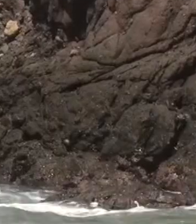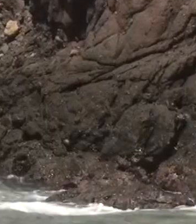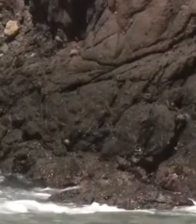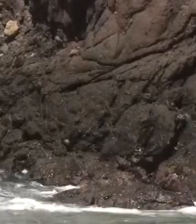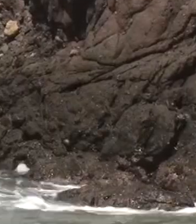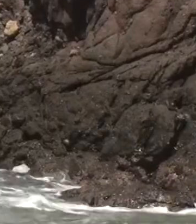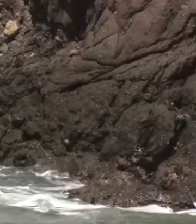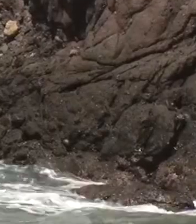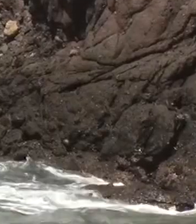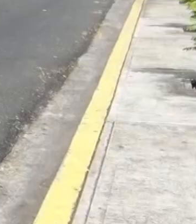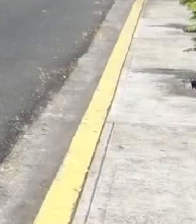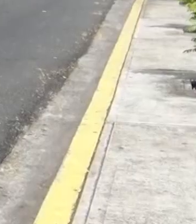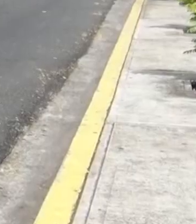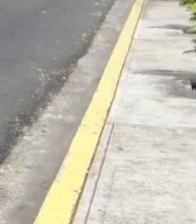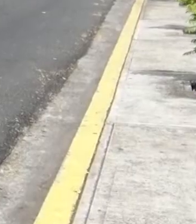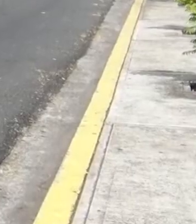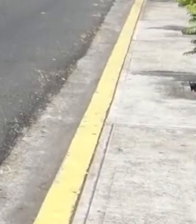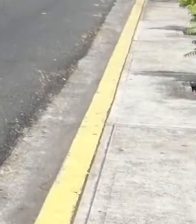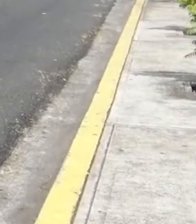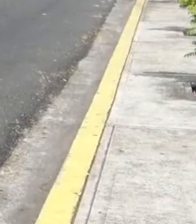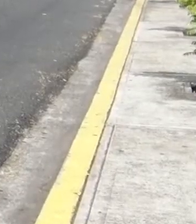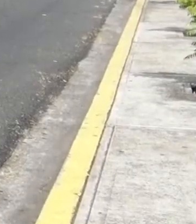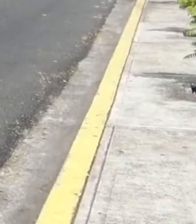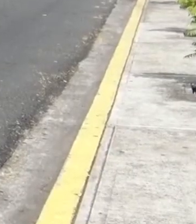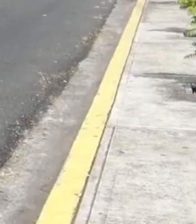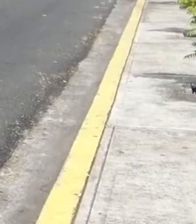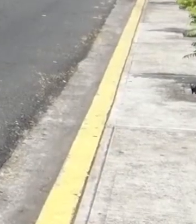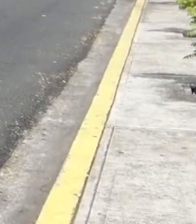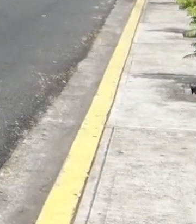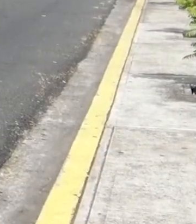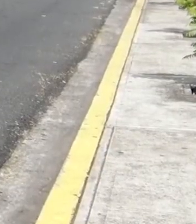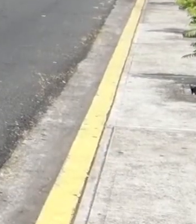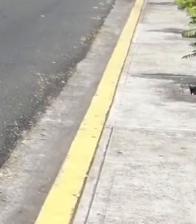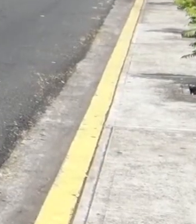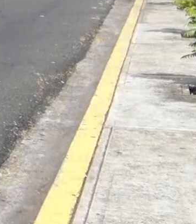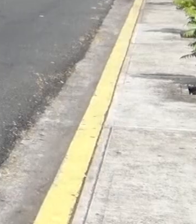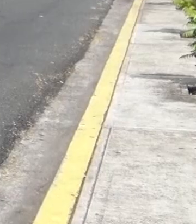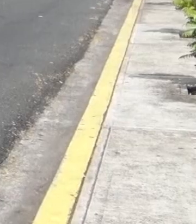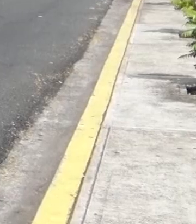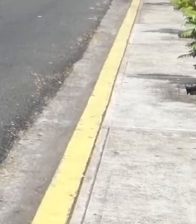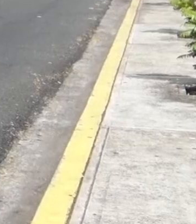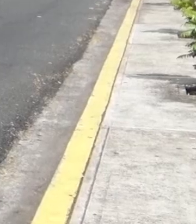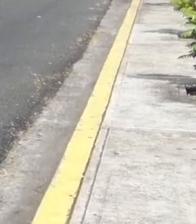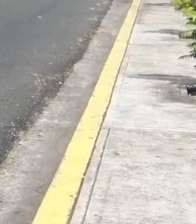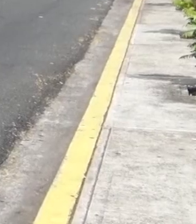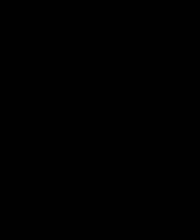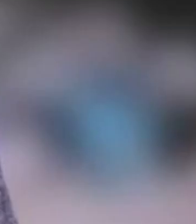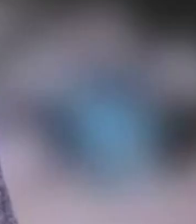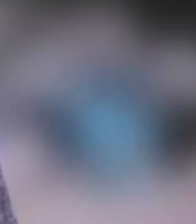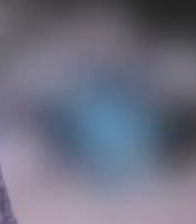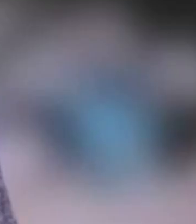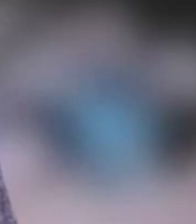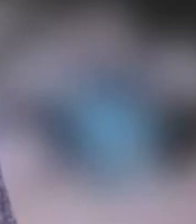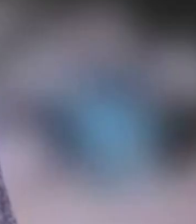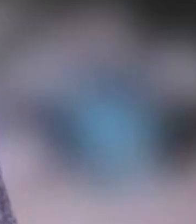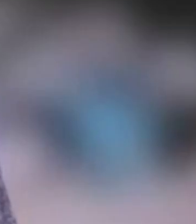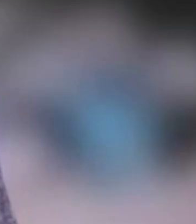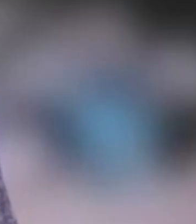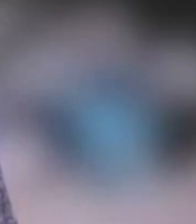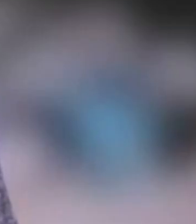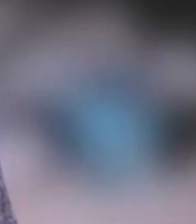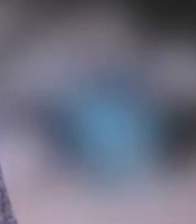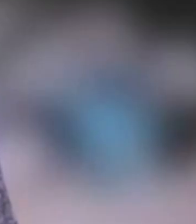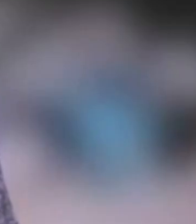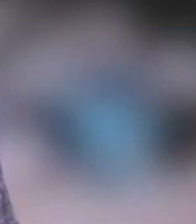región, y con la pandemia las brechas en materia de empleo se han incrementado, especialmente para mujeres con baja